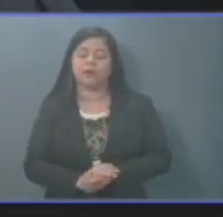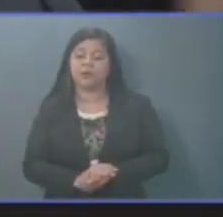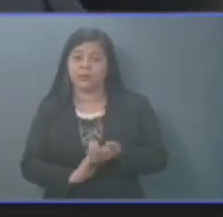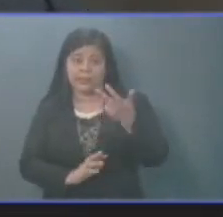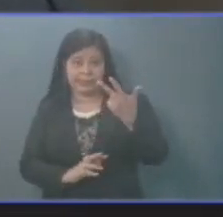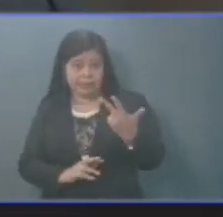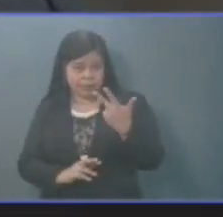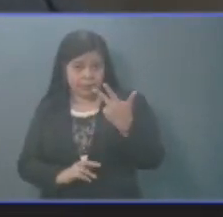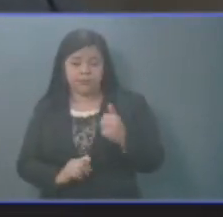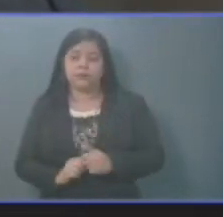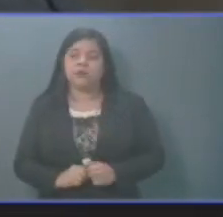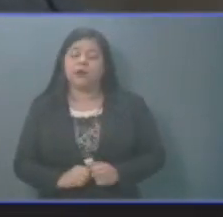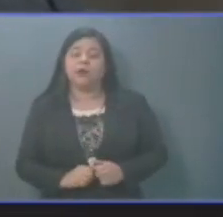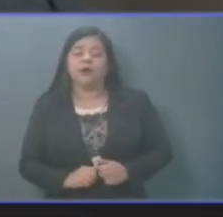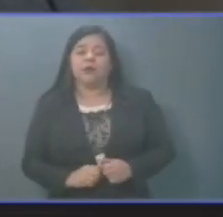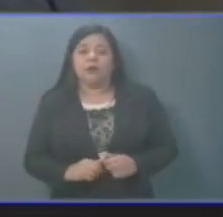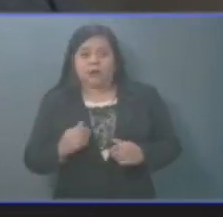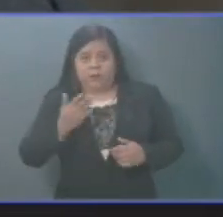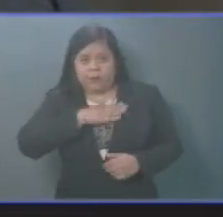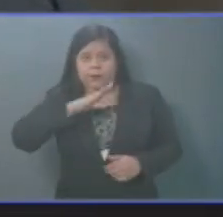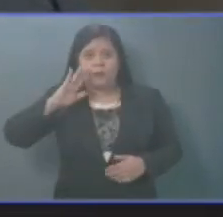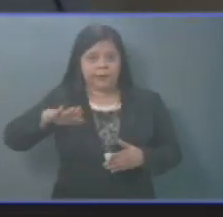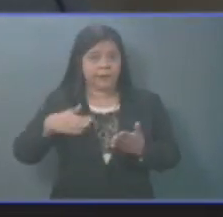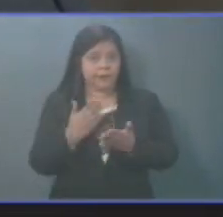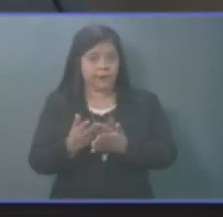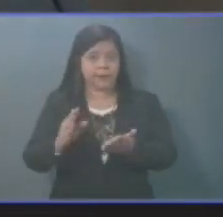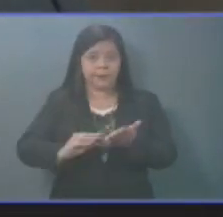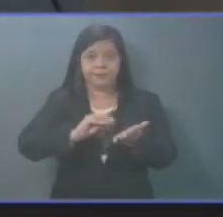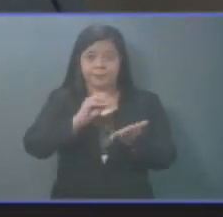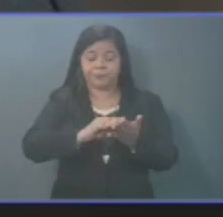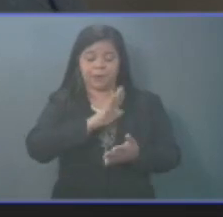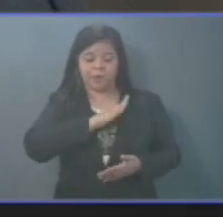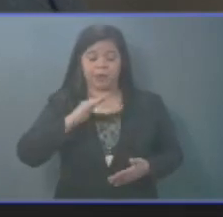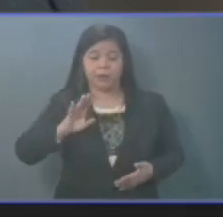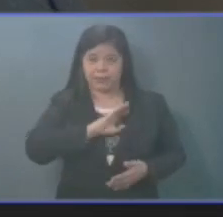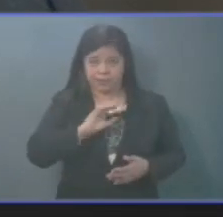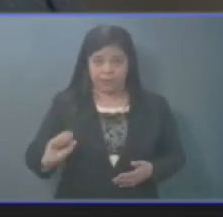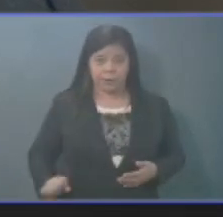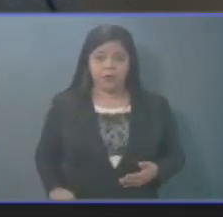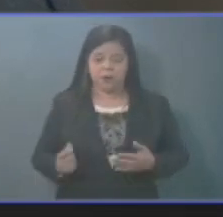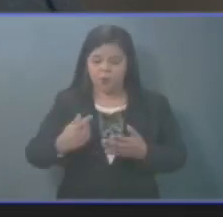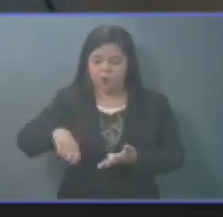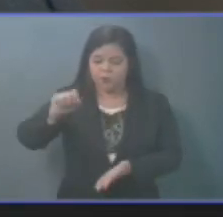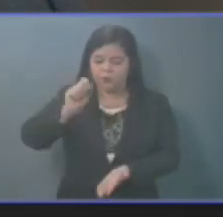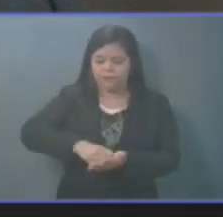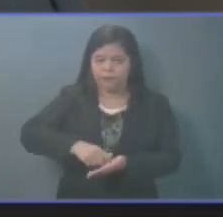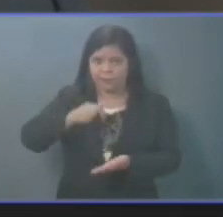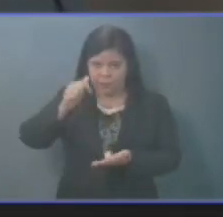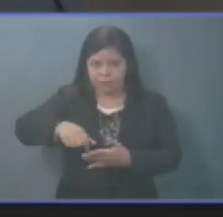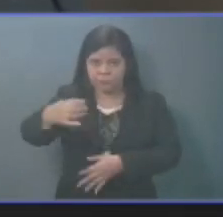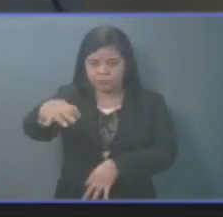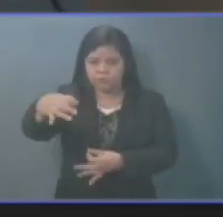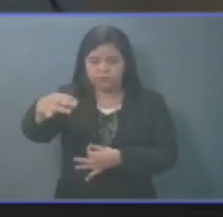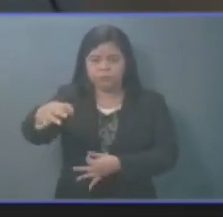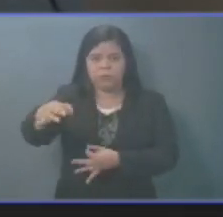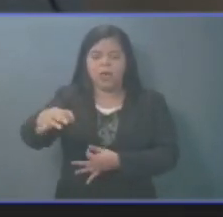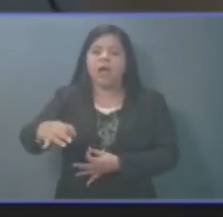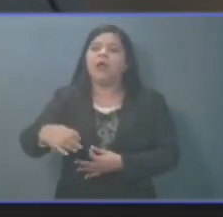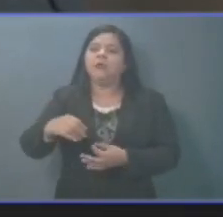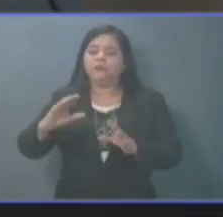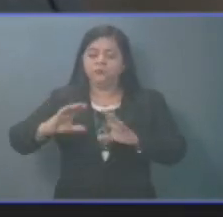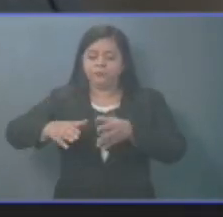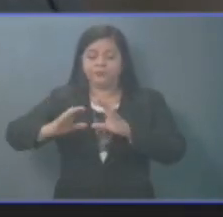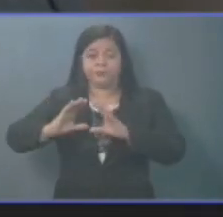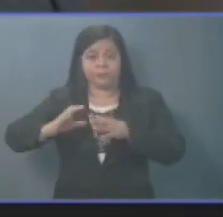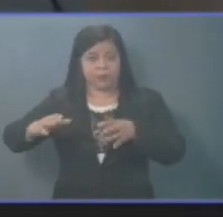Tercero, que en seguimiento a los compromisos adoptados por nuestro país al ratificar la referida convención, el Comité sobre los Derechos